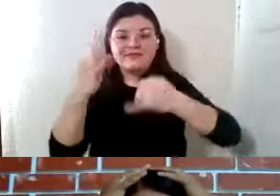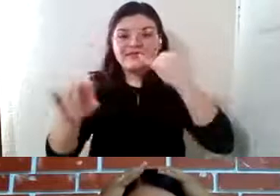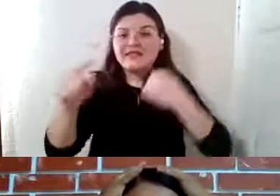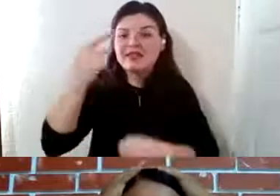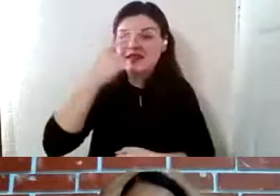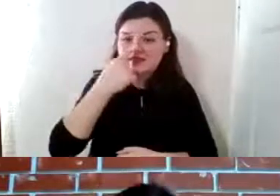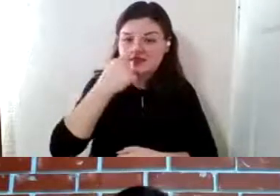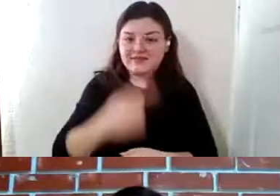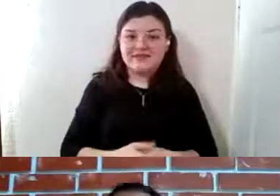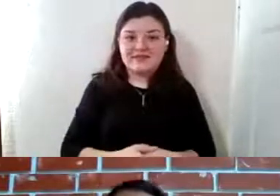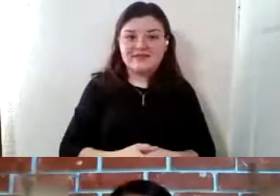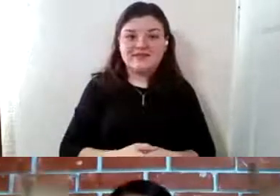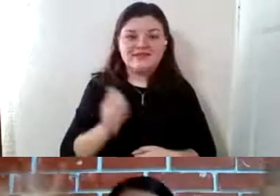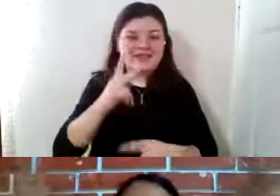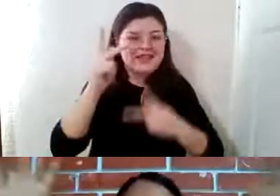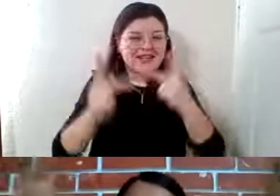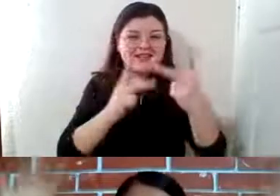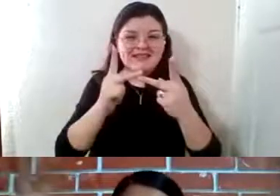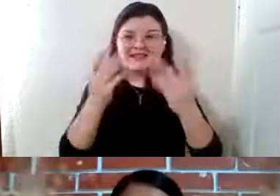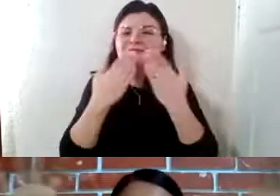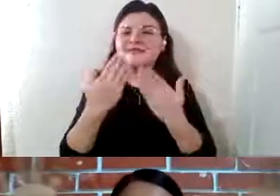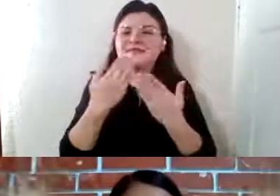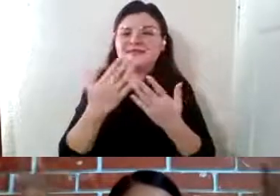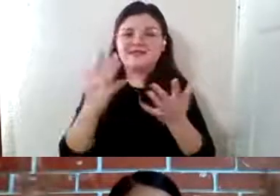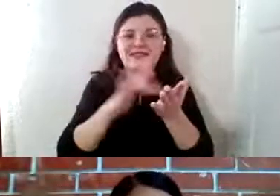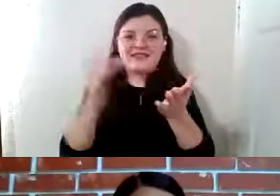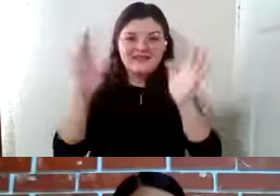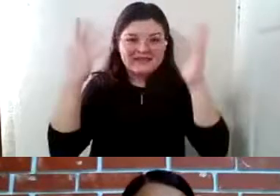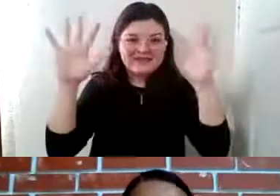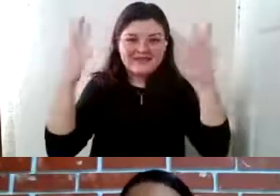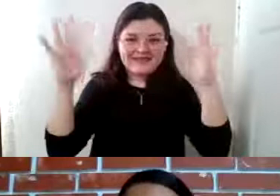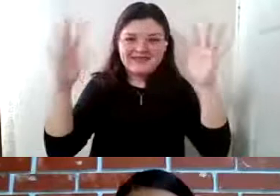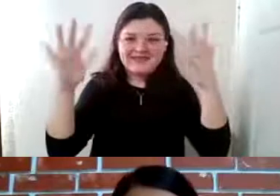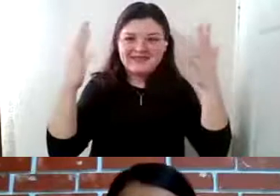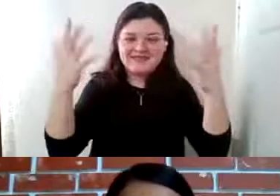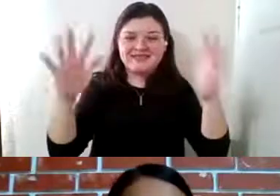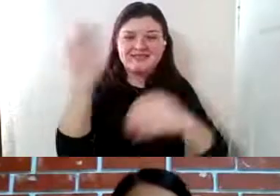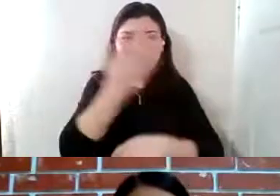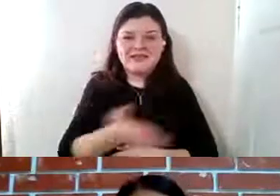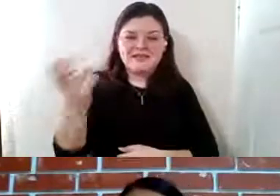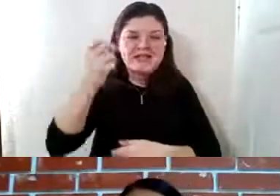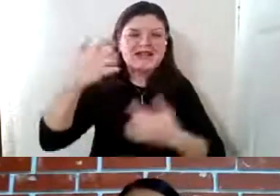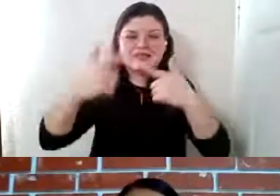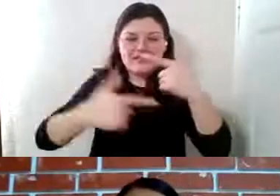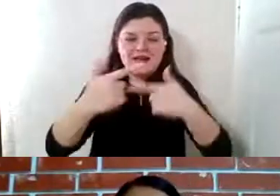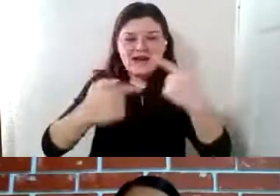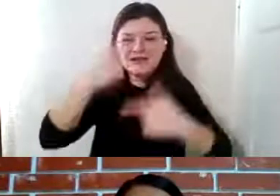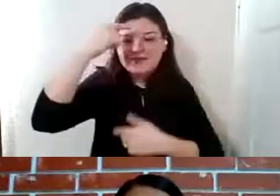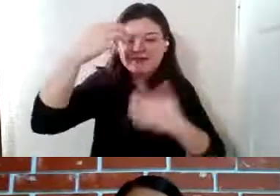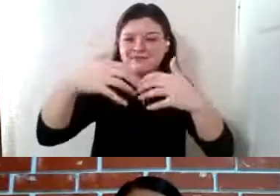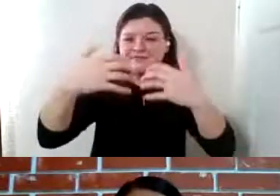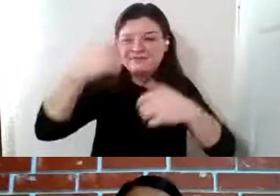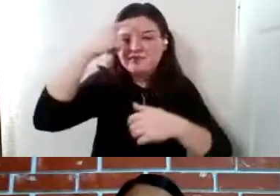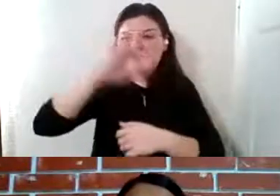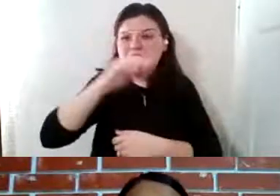nariz. Perfecto, muchísimas gracias, un aplauso para ustedes. Gimnasia cerebral nos ayuda para poder adentrarnos un poquito